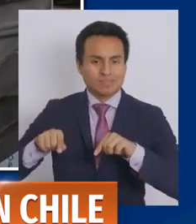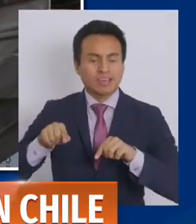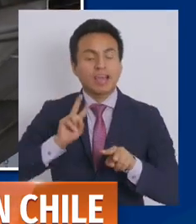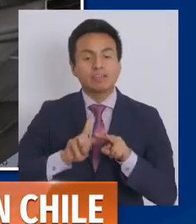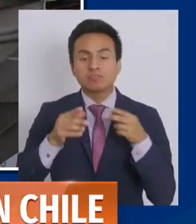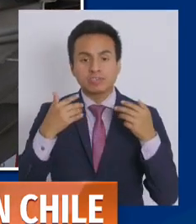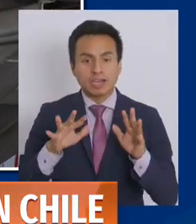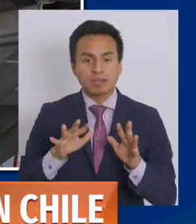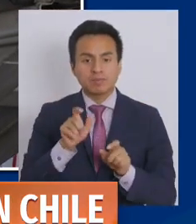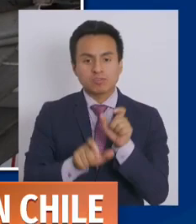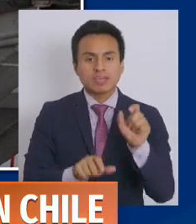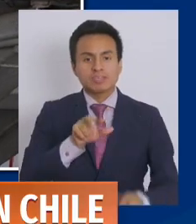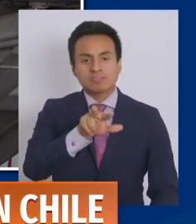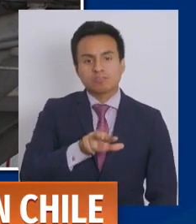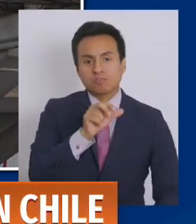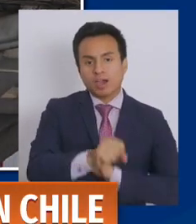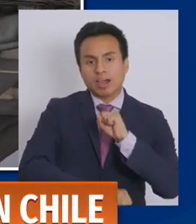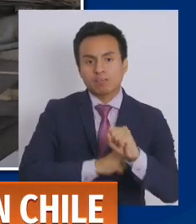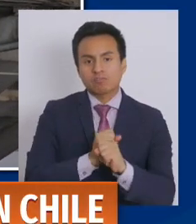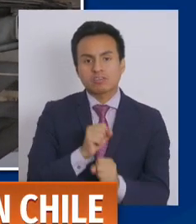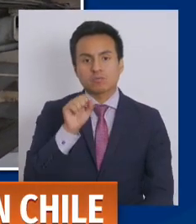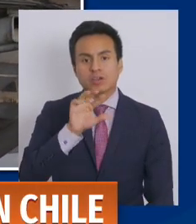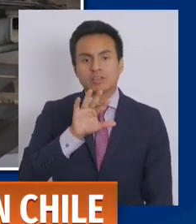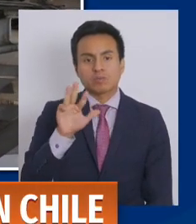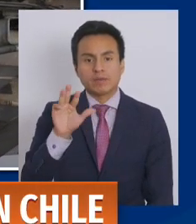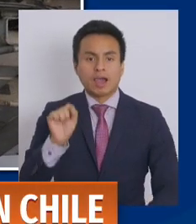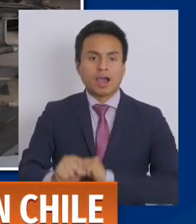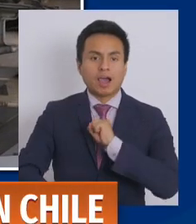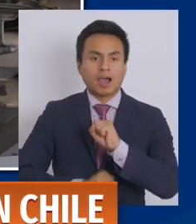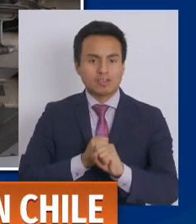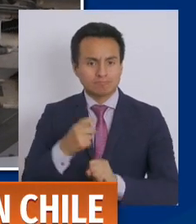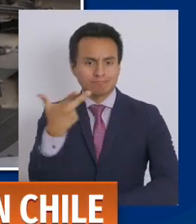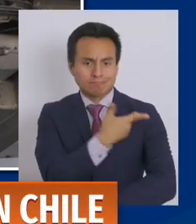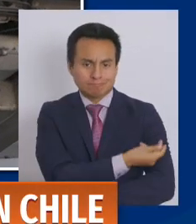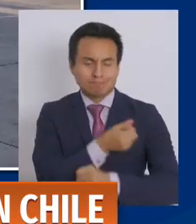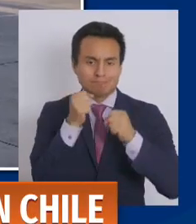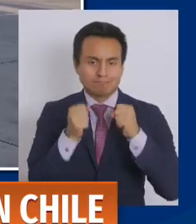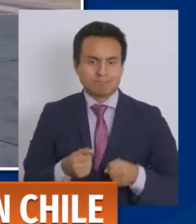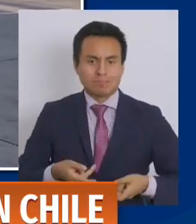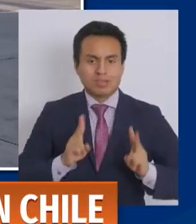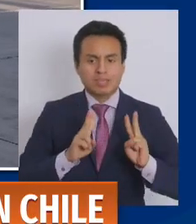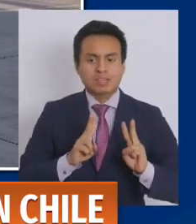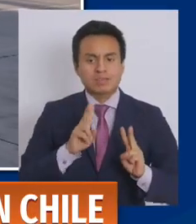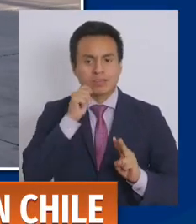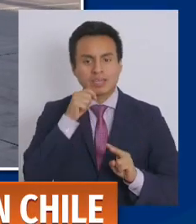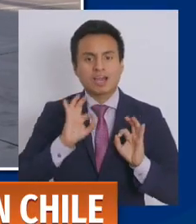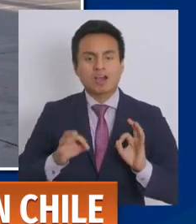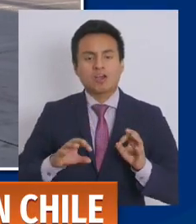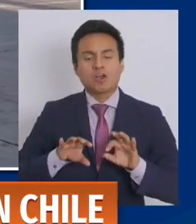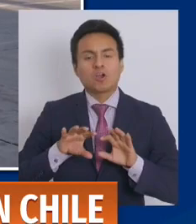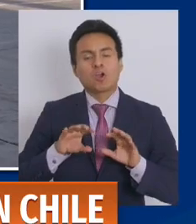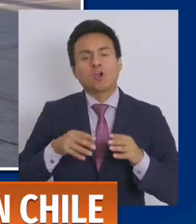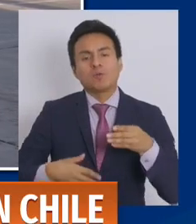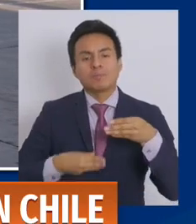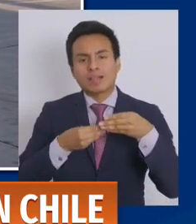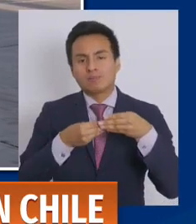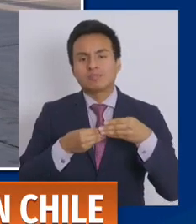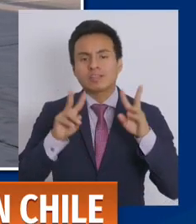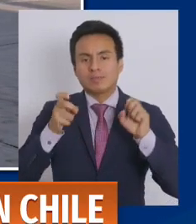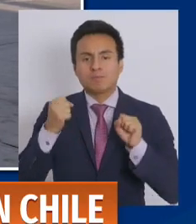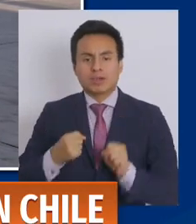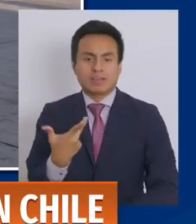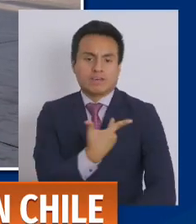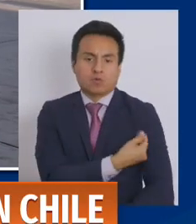para personas entre 18 y 59 años. Y de esa manera complementamos entonces lo que se puede hacer con la vacuna